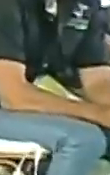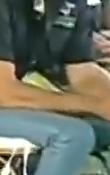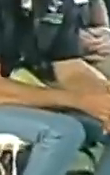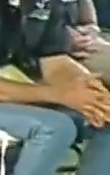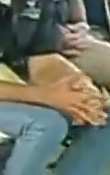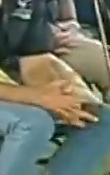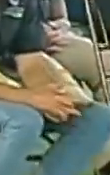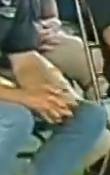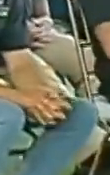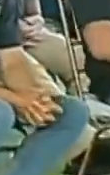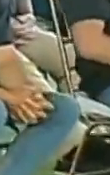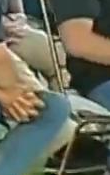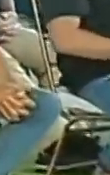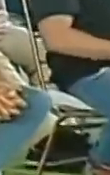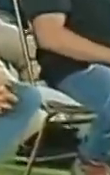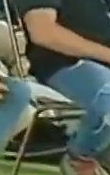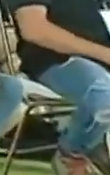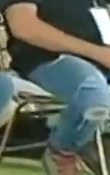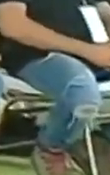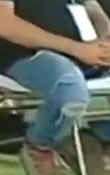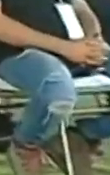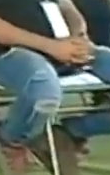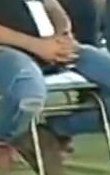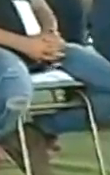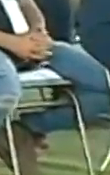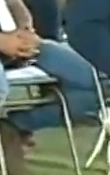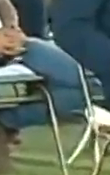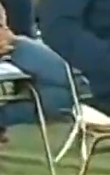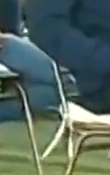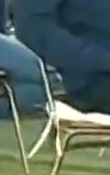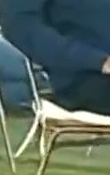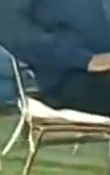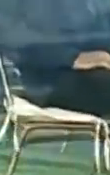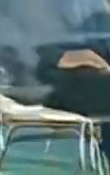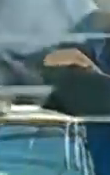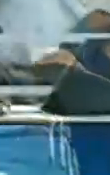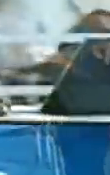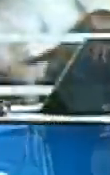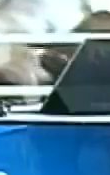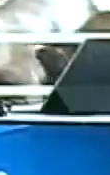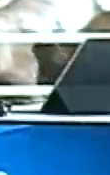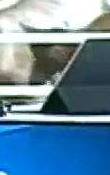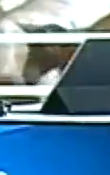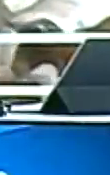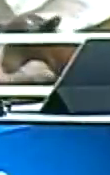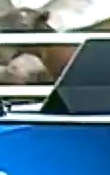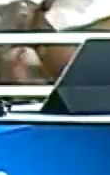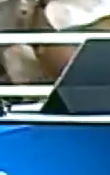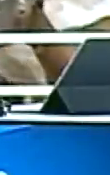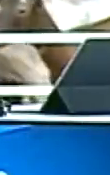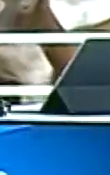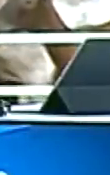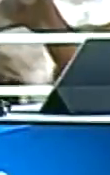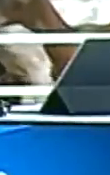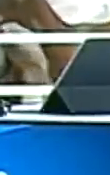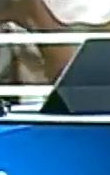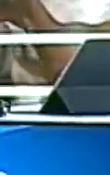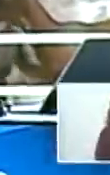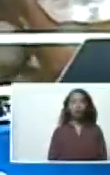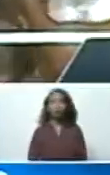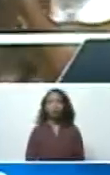Bueno, para que ustedes vean el milagro que hacen los pueblos. Latinoamérica es la tierra de la esperanza, la tierra